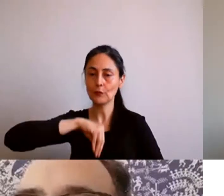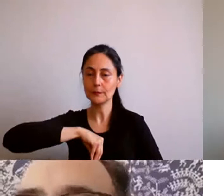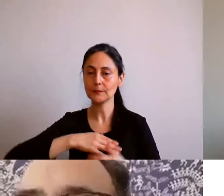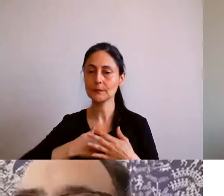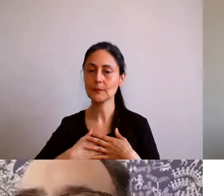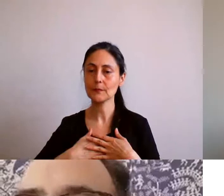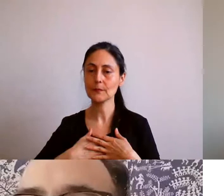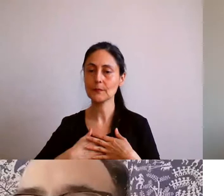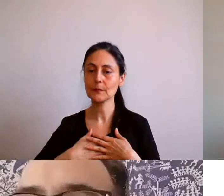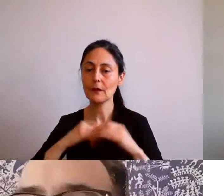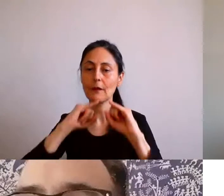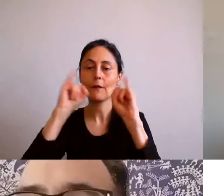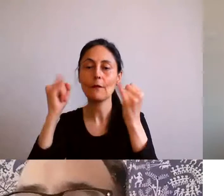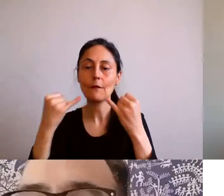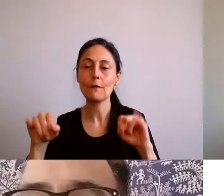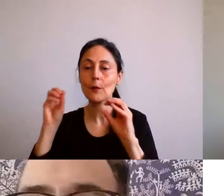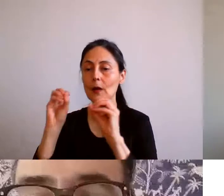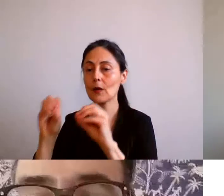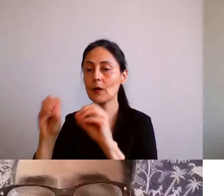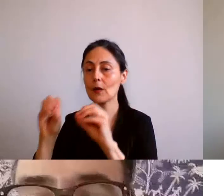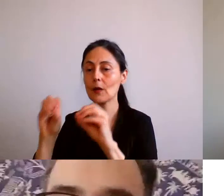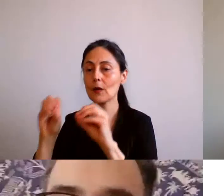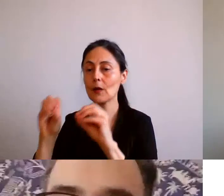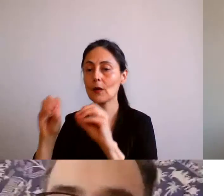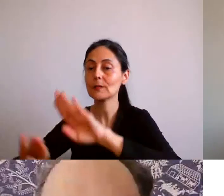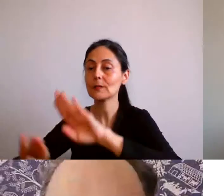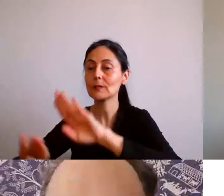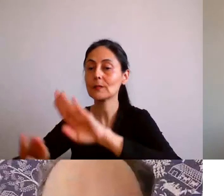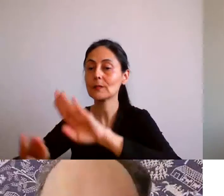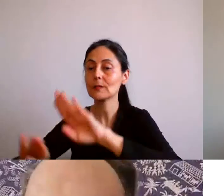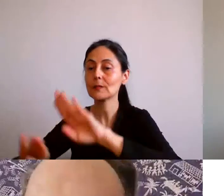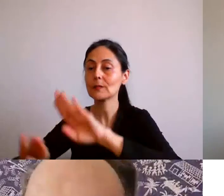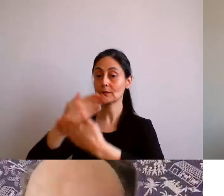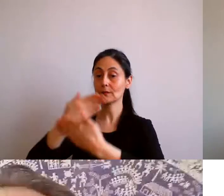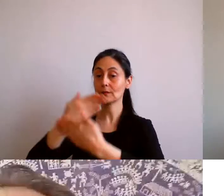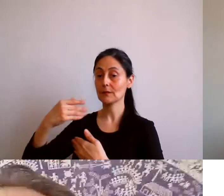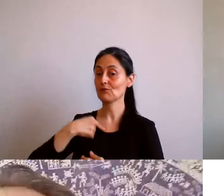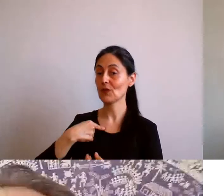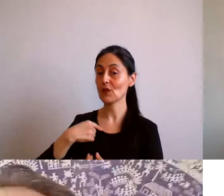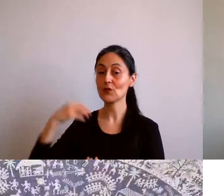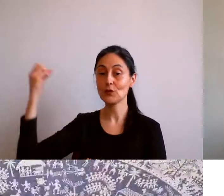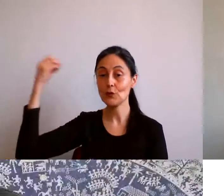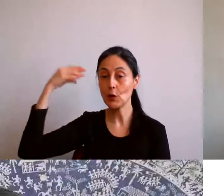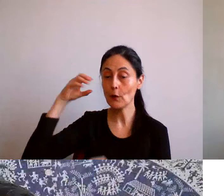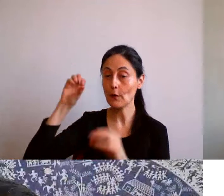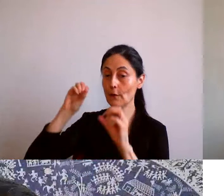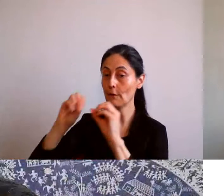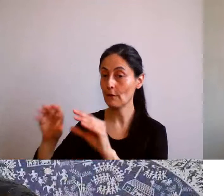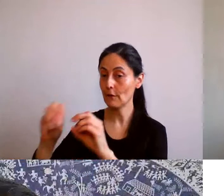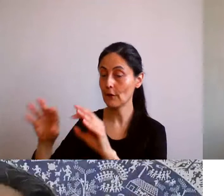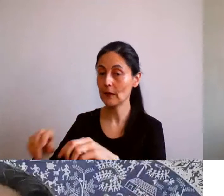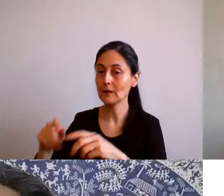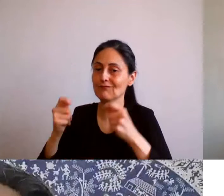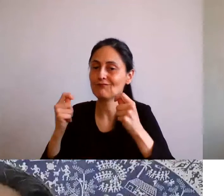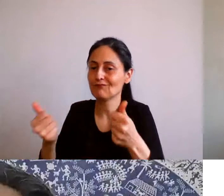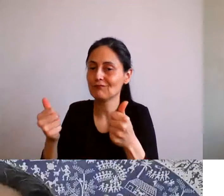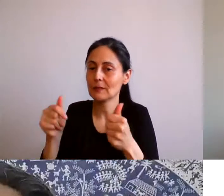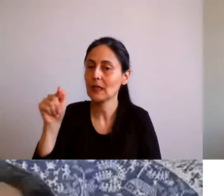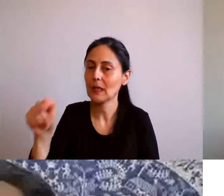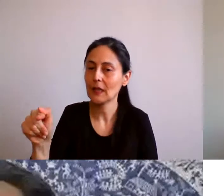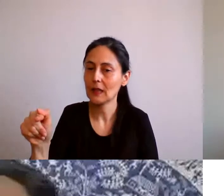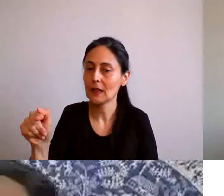a otros que dando los elementos de autocuidado, ¿no? Y nosotros como formadores debiéramos ser capaces también de poner el acento